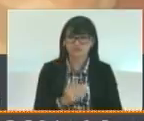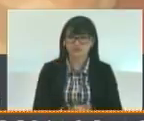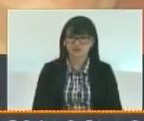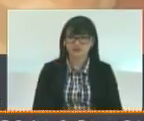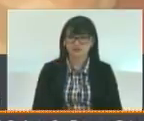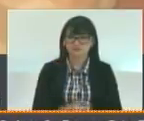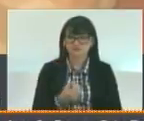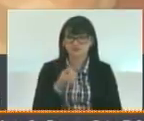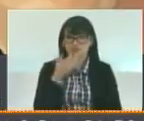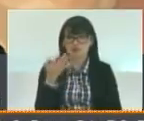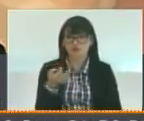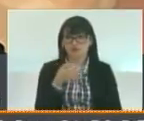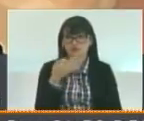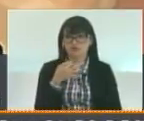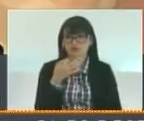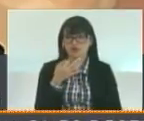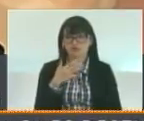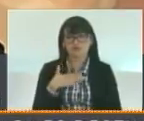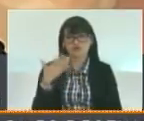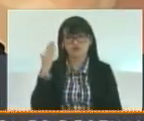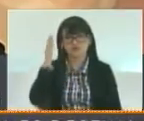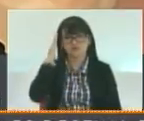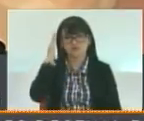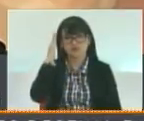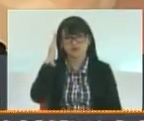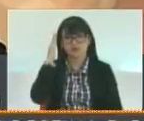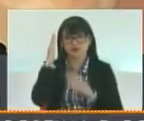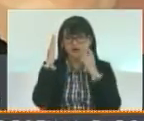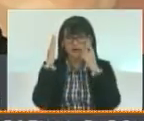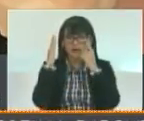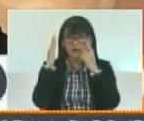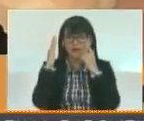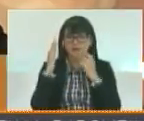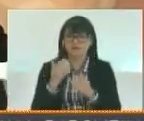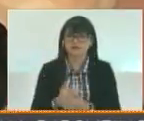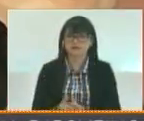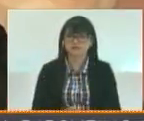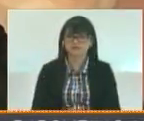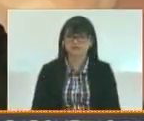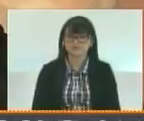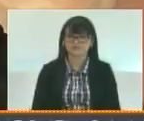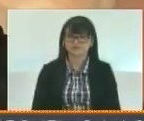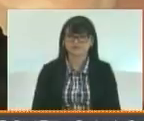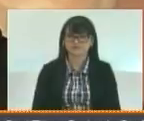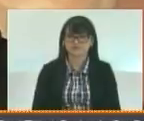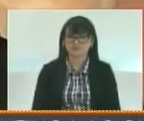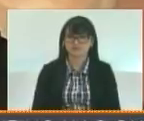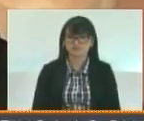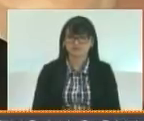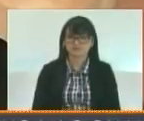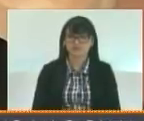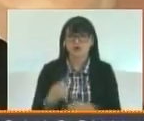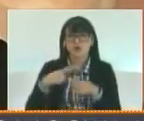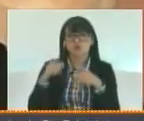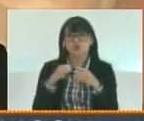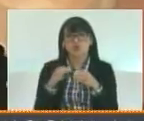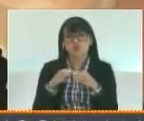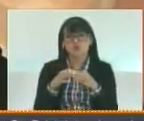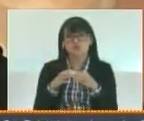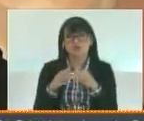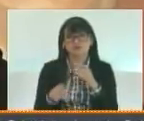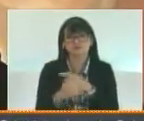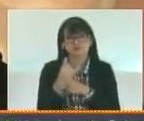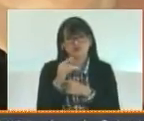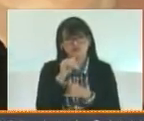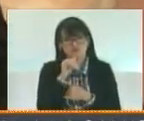Buenas tardes, canciller. Quisiera saber si esta misma reacción no se ha, digamos, asomado por parte de los otros grupos que participan